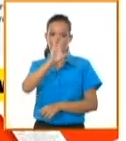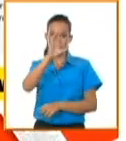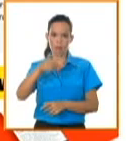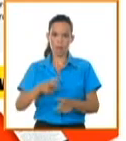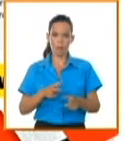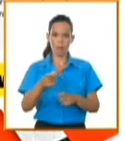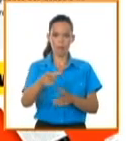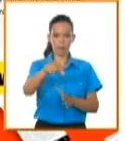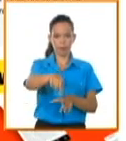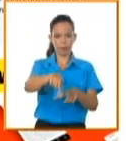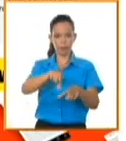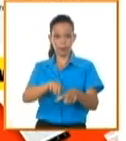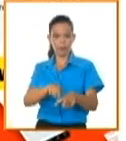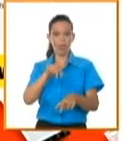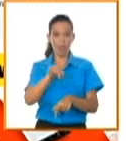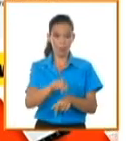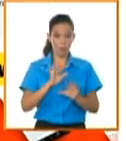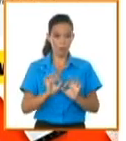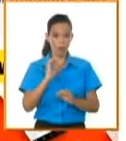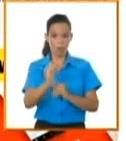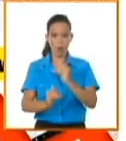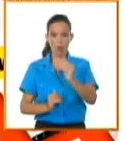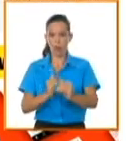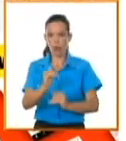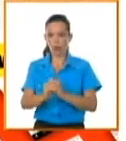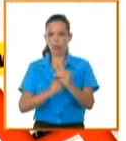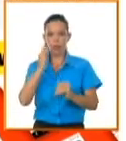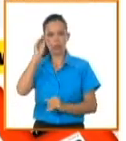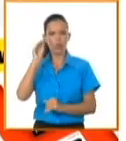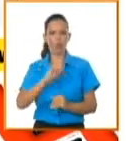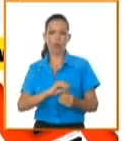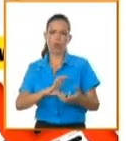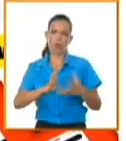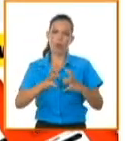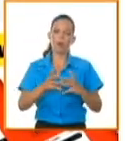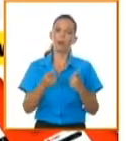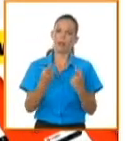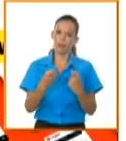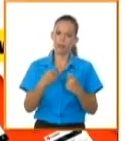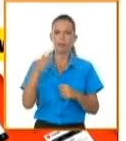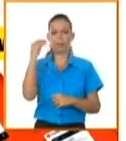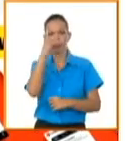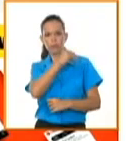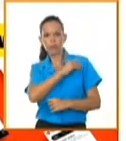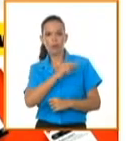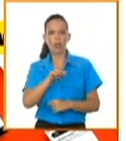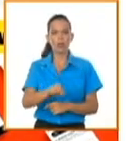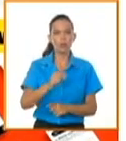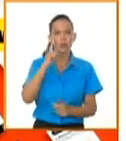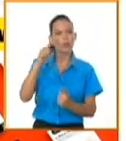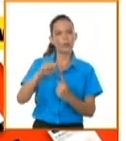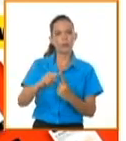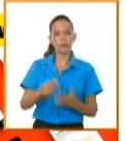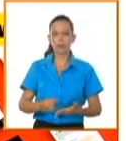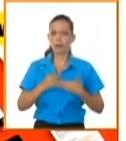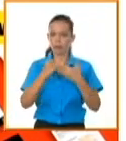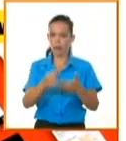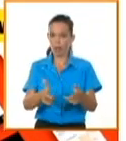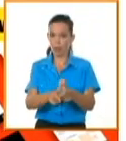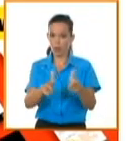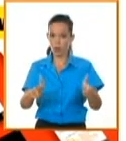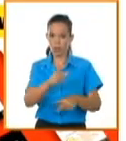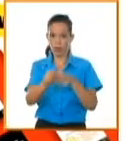país dicho proceso fue considerado como una estrategia necesaria moderna y que beneficiará a la mayoría de la población según